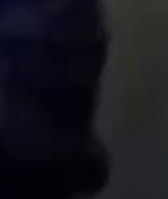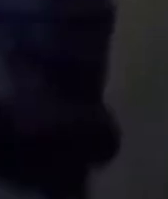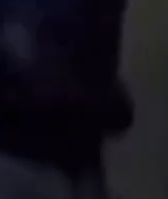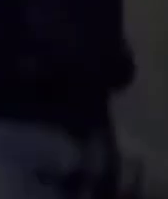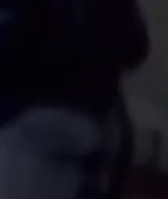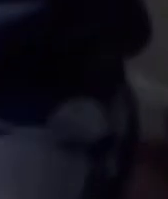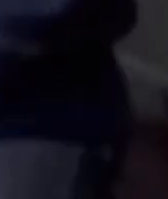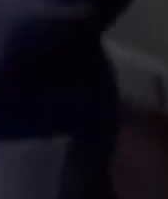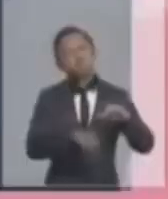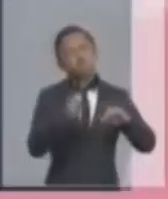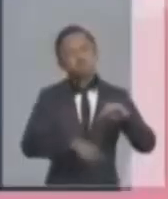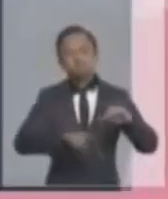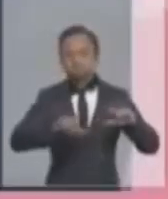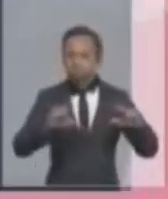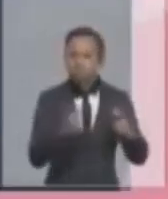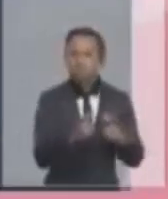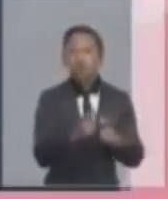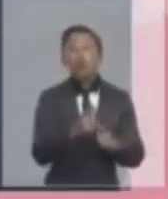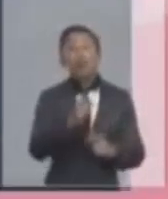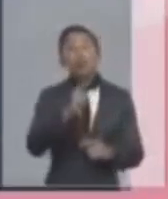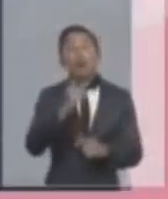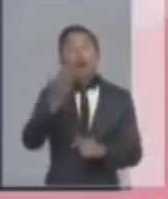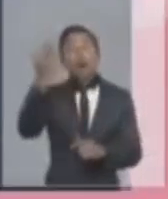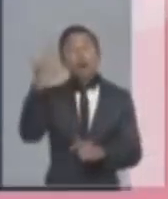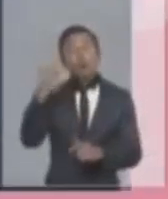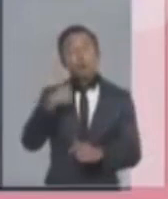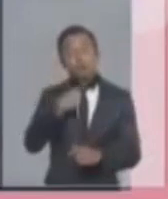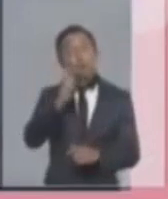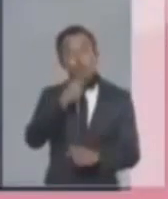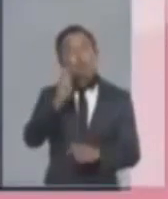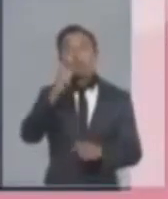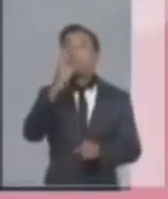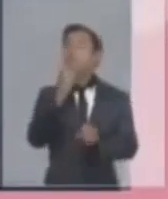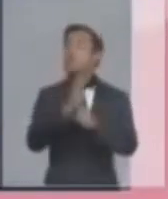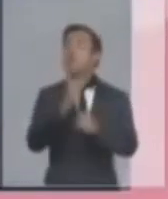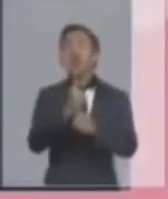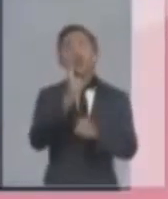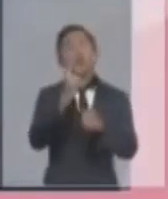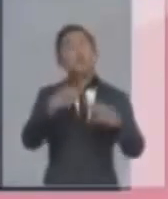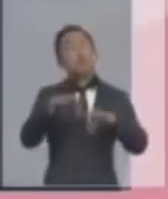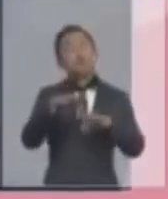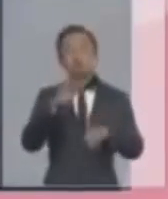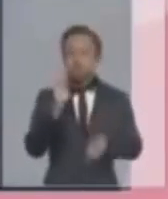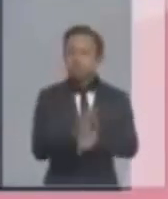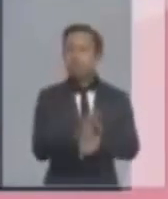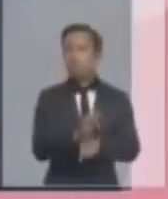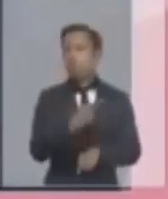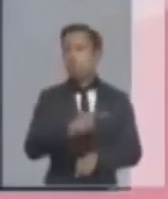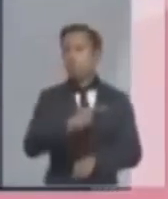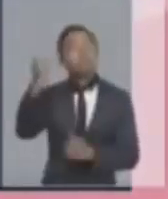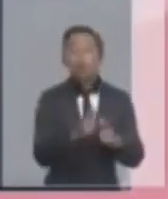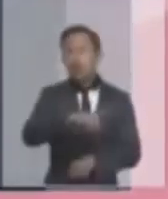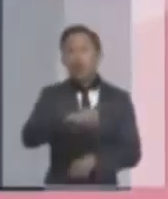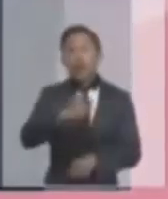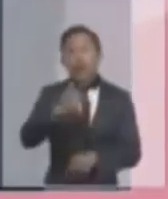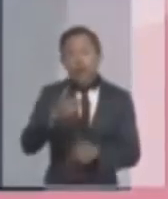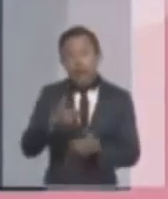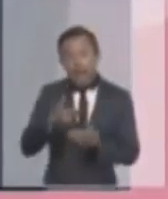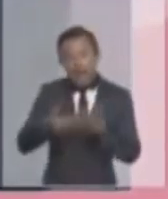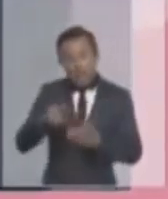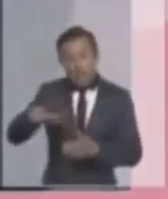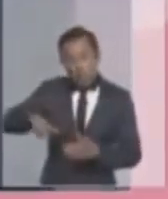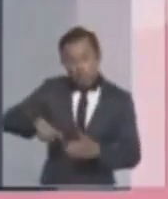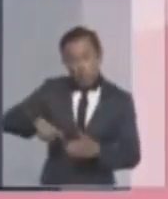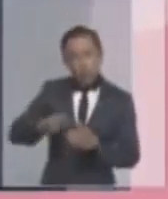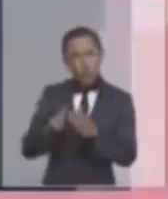Vale. El chiste del año. Los boxeros en México durante el periodo neonazi. Y